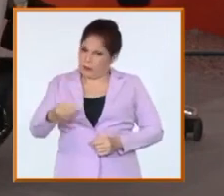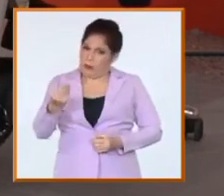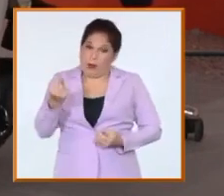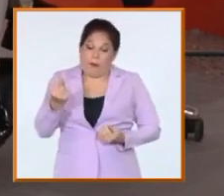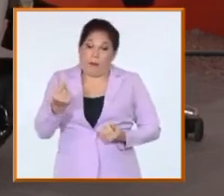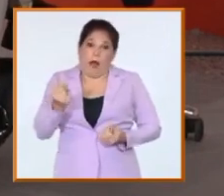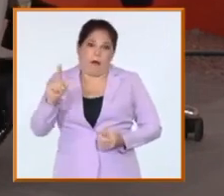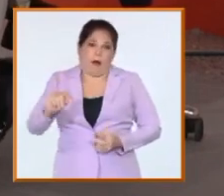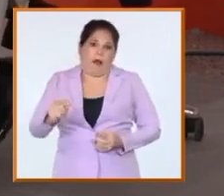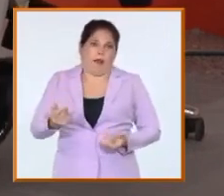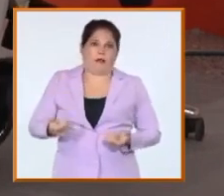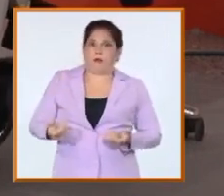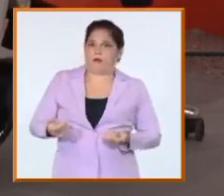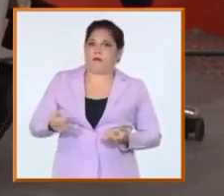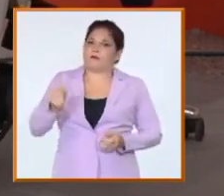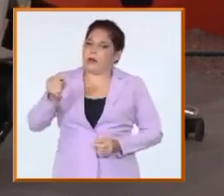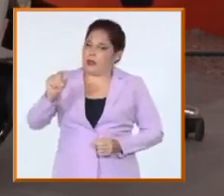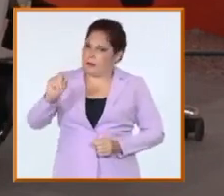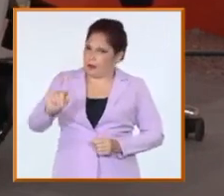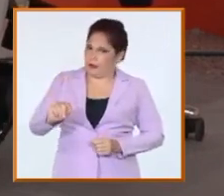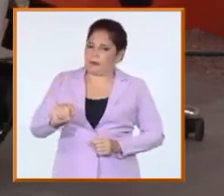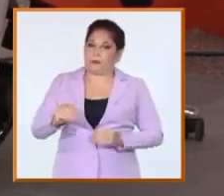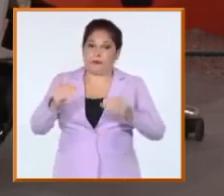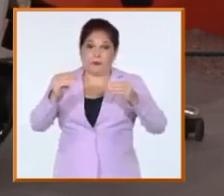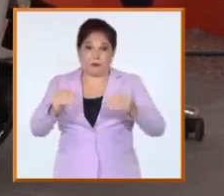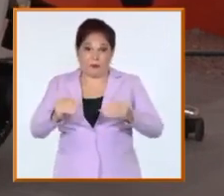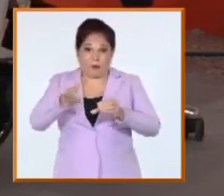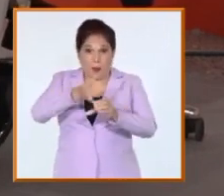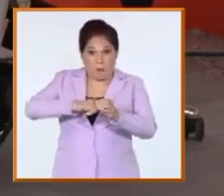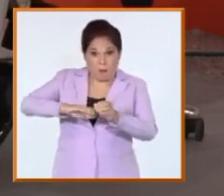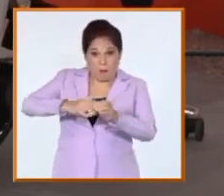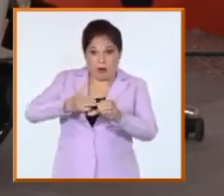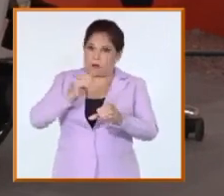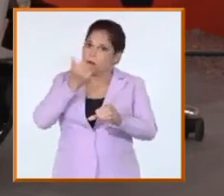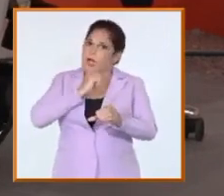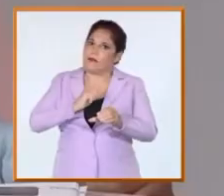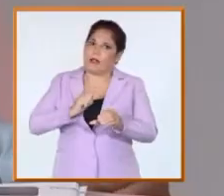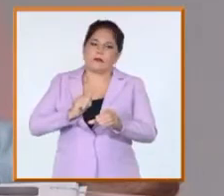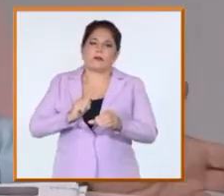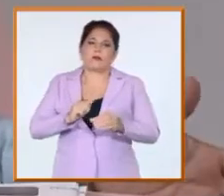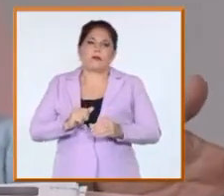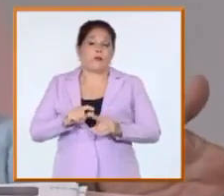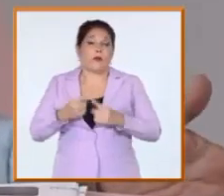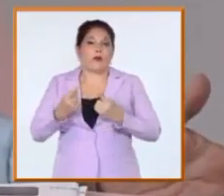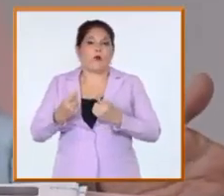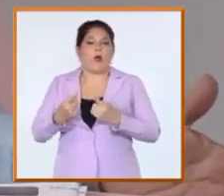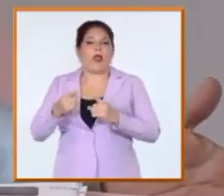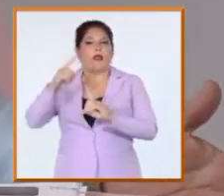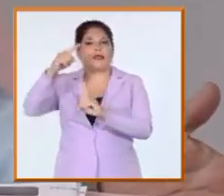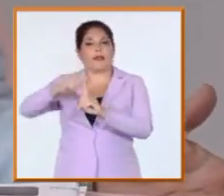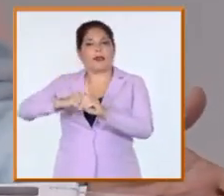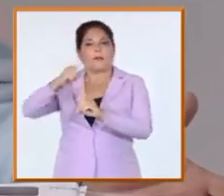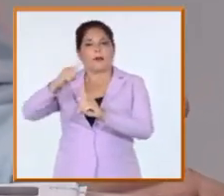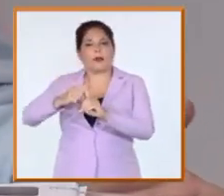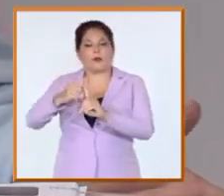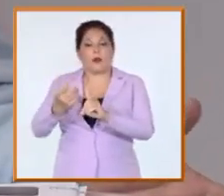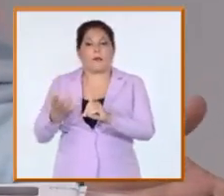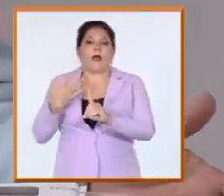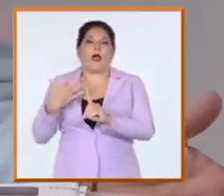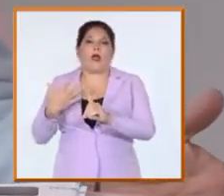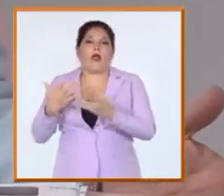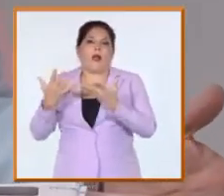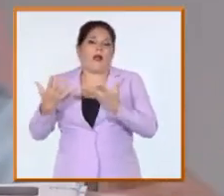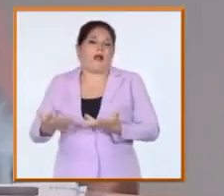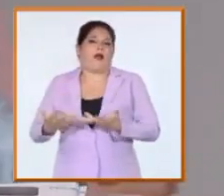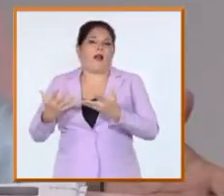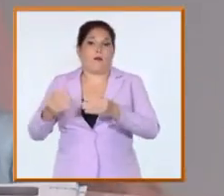económico más eficiente e inclusive en los temas de de la temperatura y todo es un es fresco el porque el